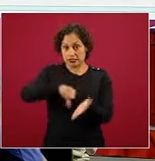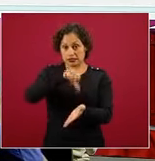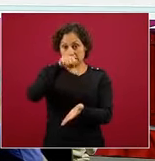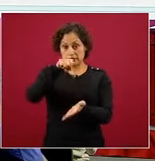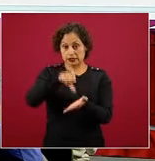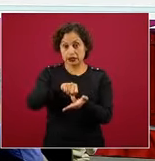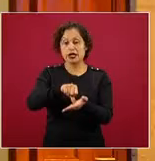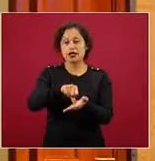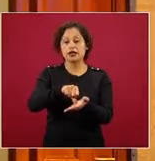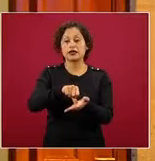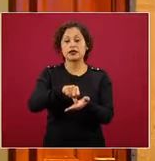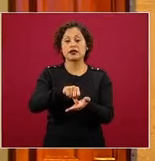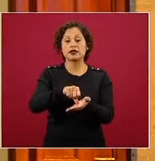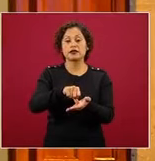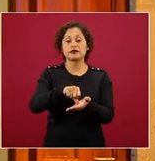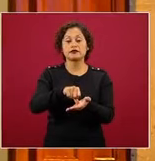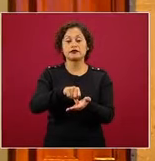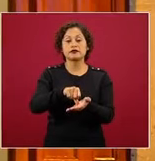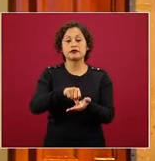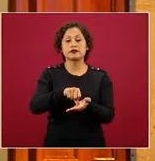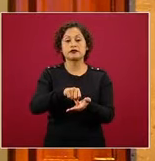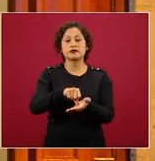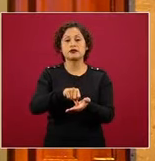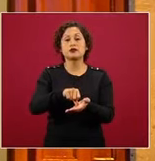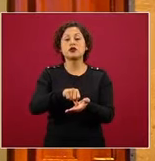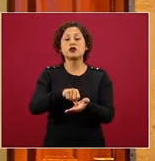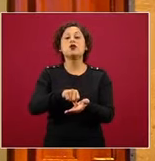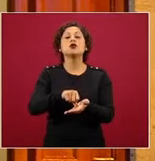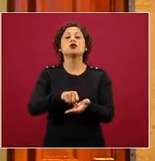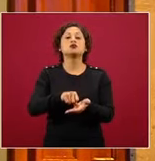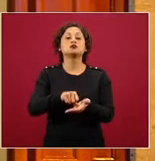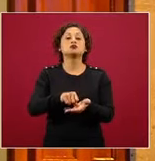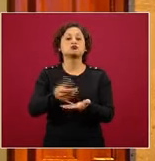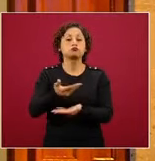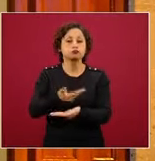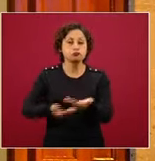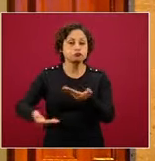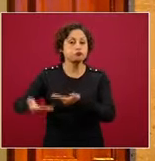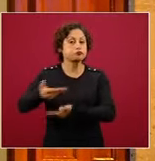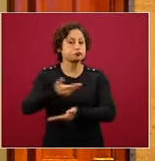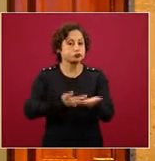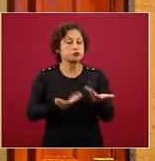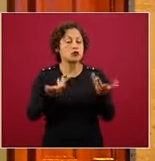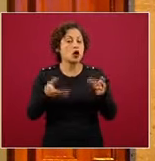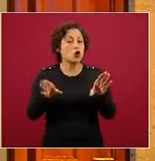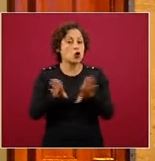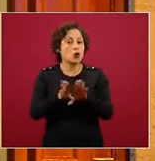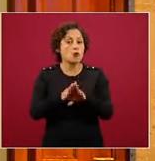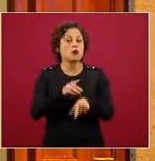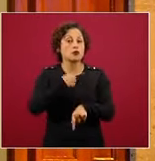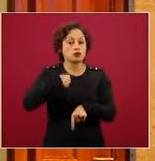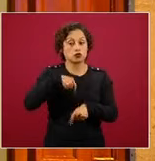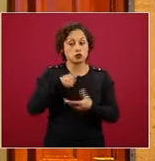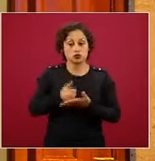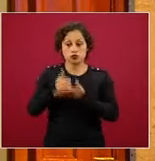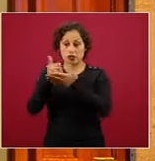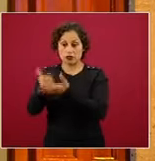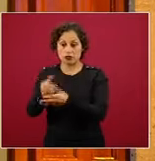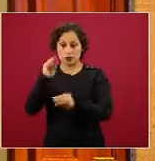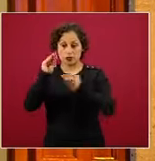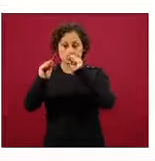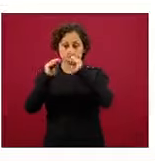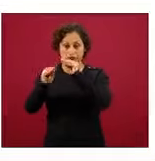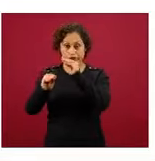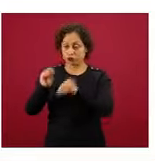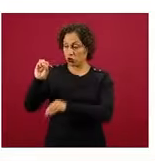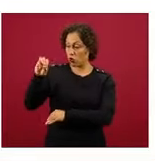en el trance de devenir centro colaborador en la elaboración de la guía que la Organización Mundial de la